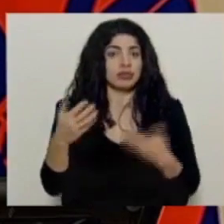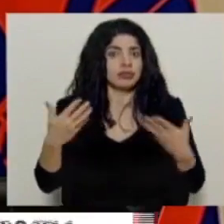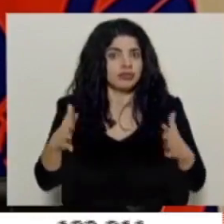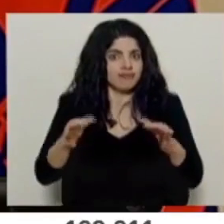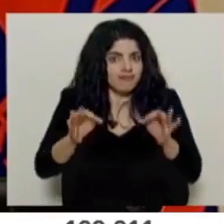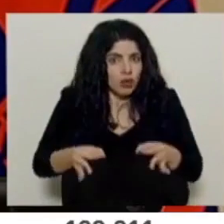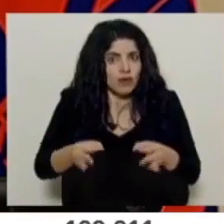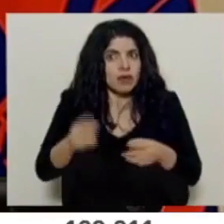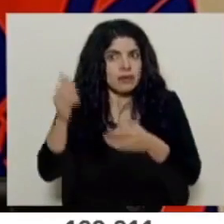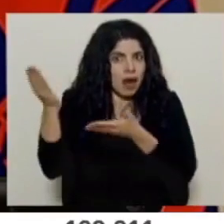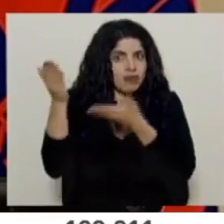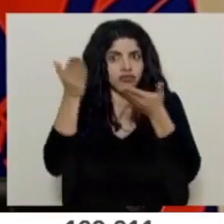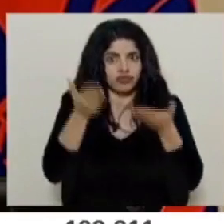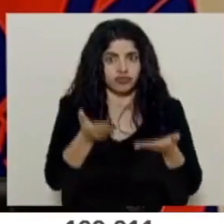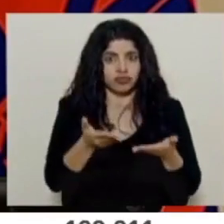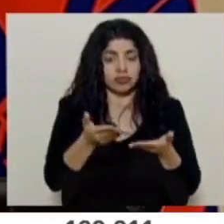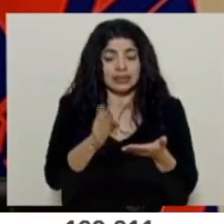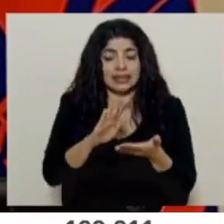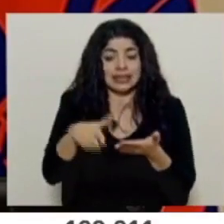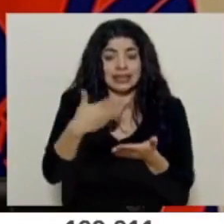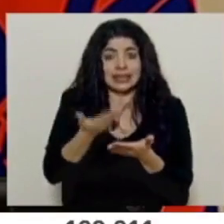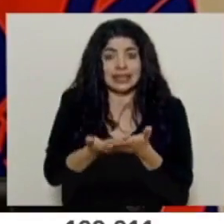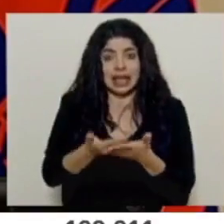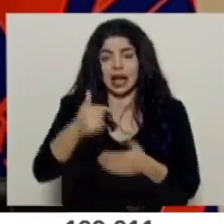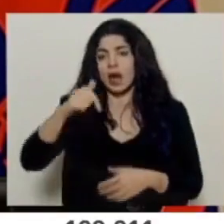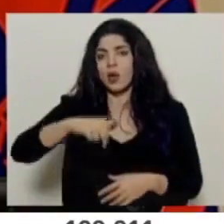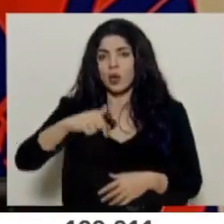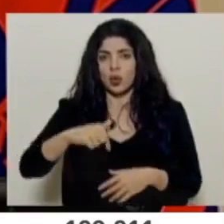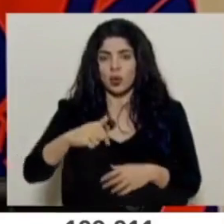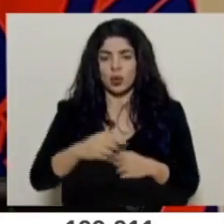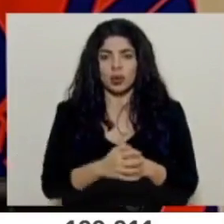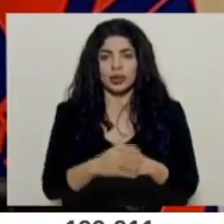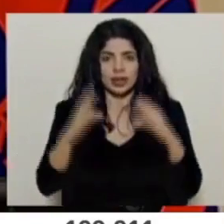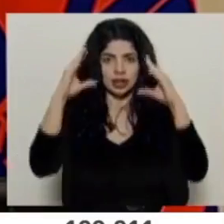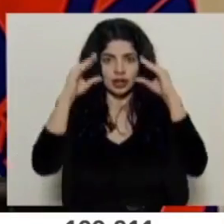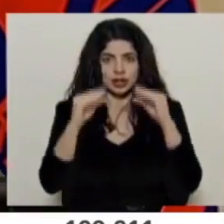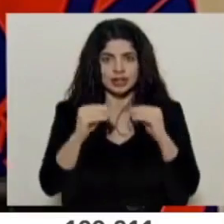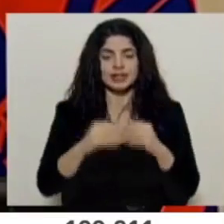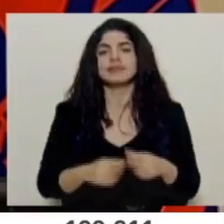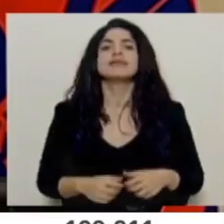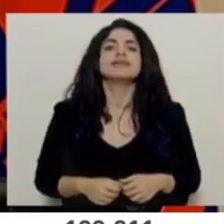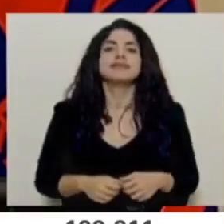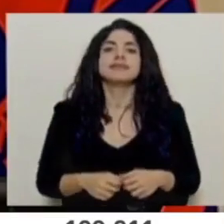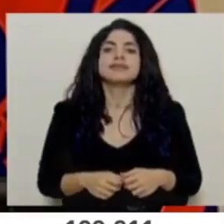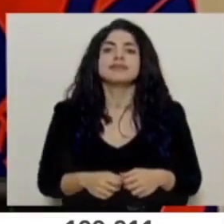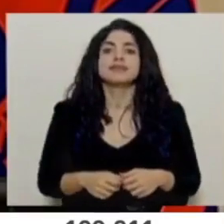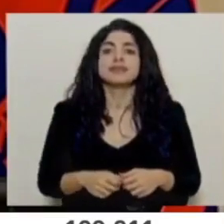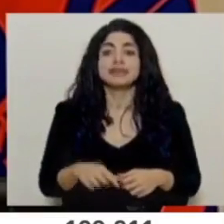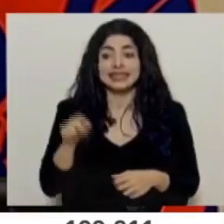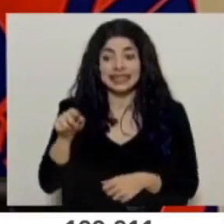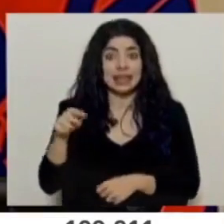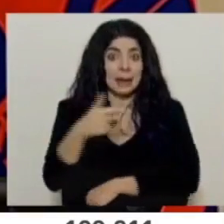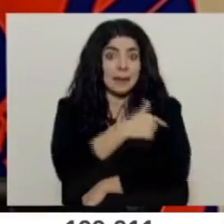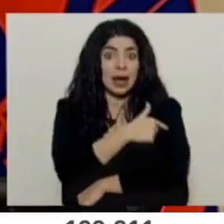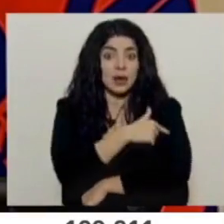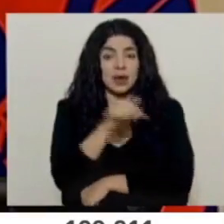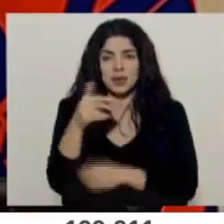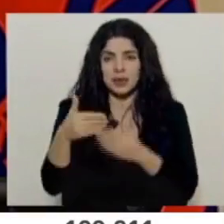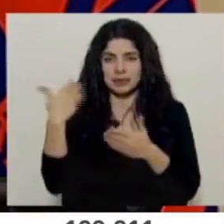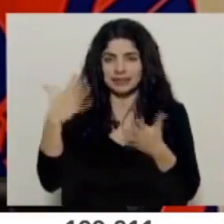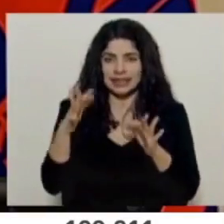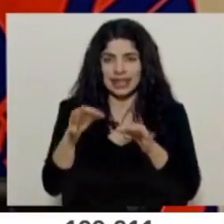el embarque y la llegada para esta noche. Estas vacunas, como ya